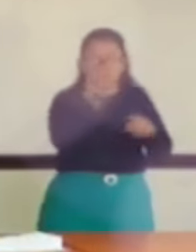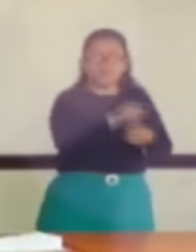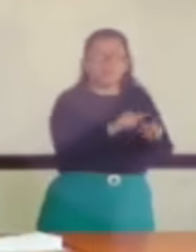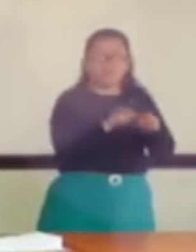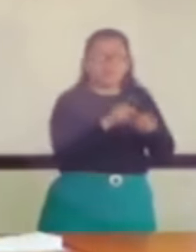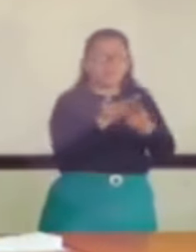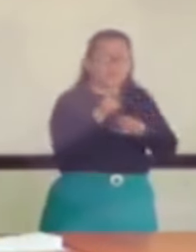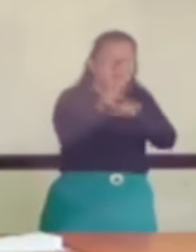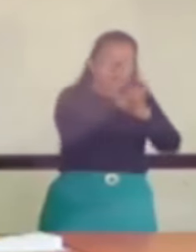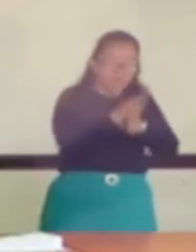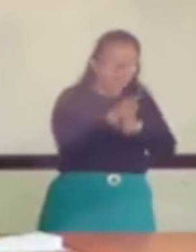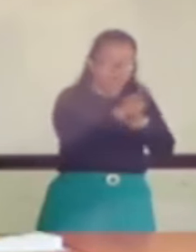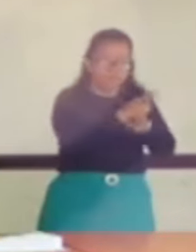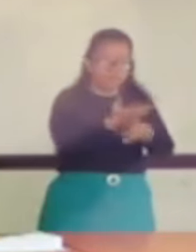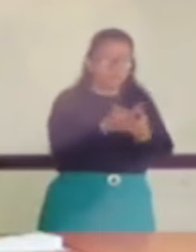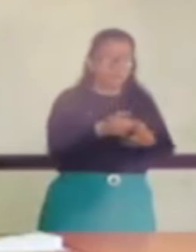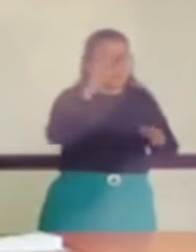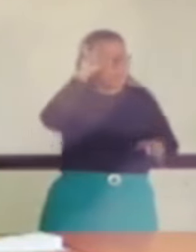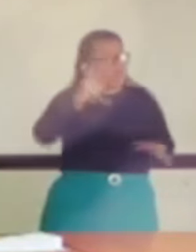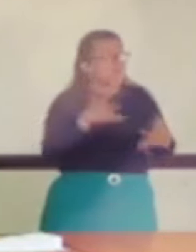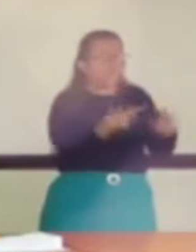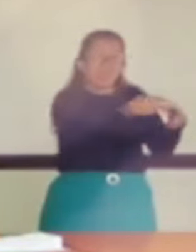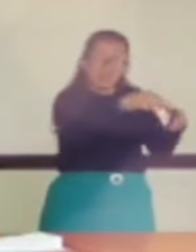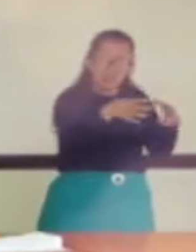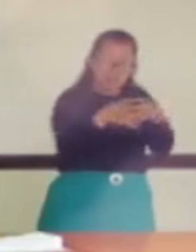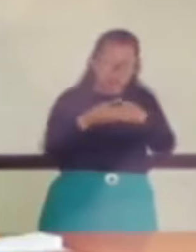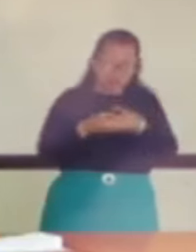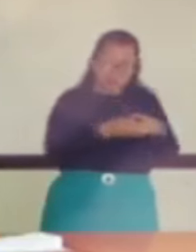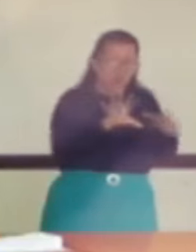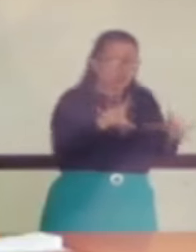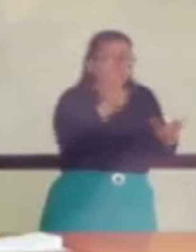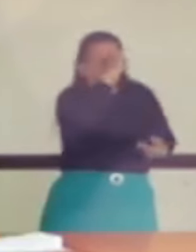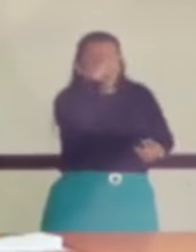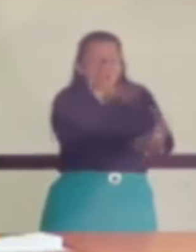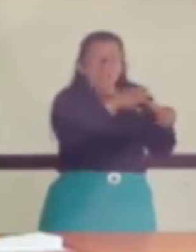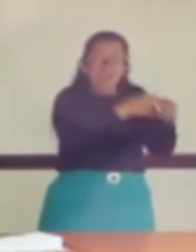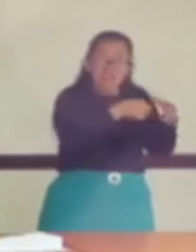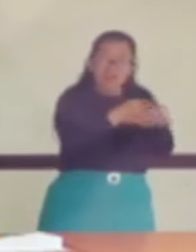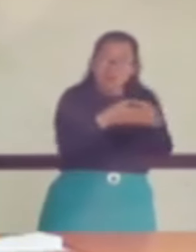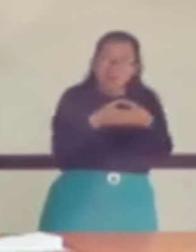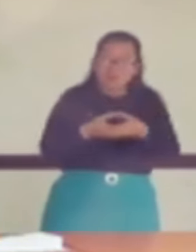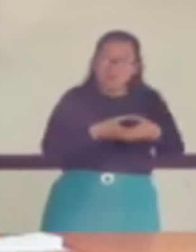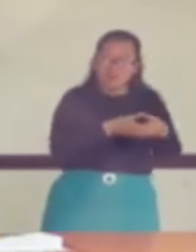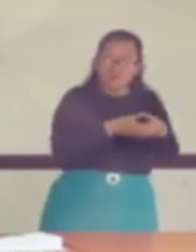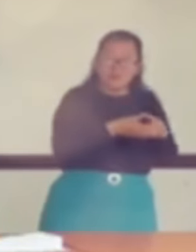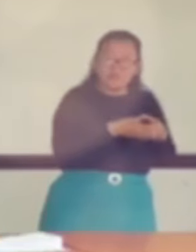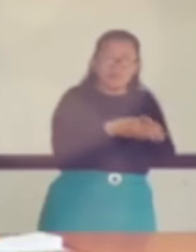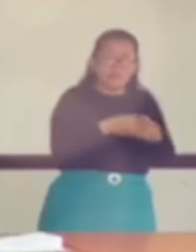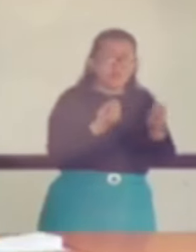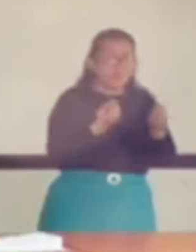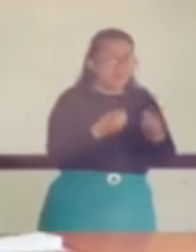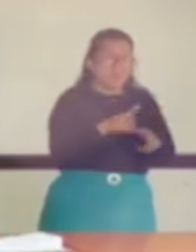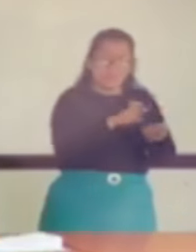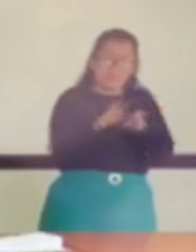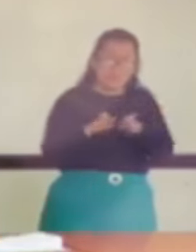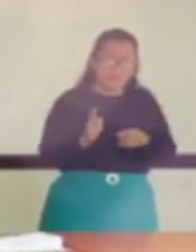de vigilancia, porque el modo de operación o modus operandi al final resultaba de un concierto de voluntades y de